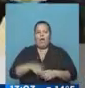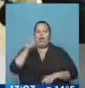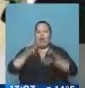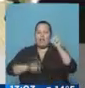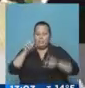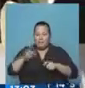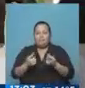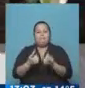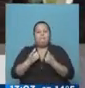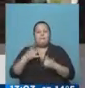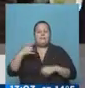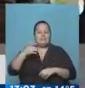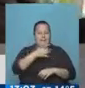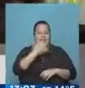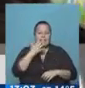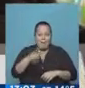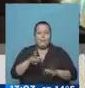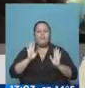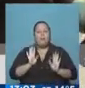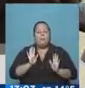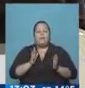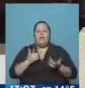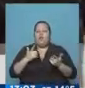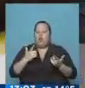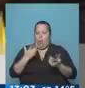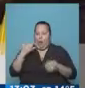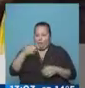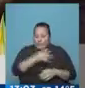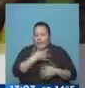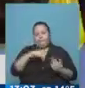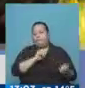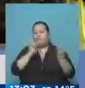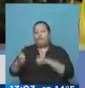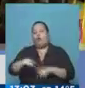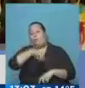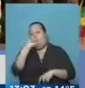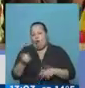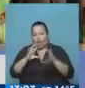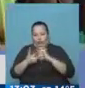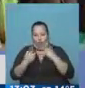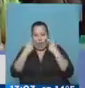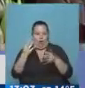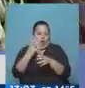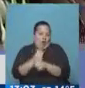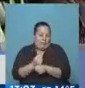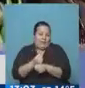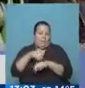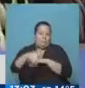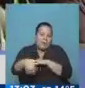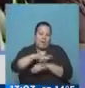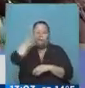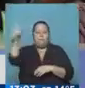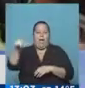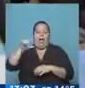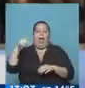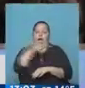pasajeros que necesitan del ferrocarril sarmiento pero que como no tienen servicios deben recurrir a los servicios de los micros que van hacia la